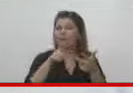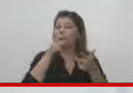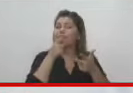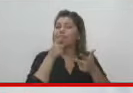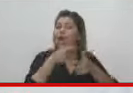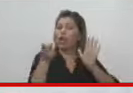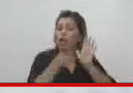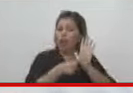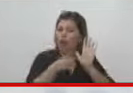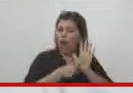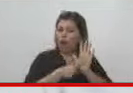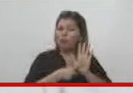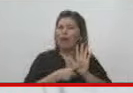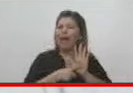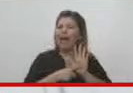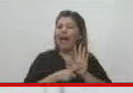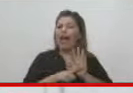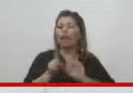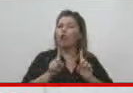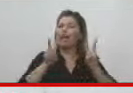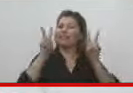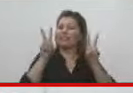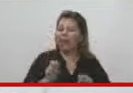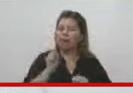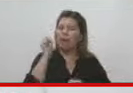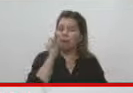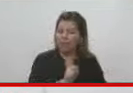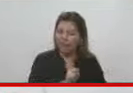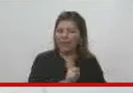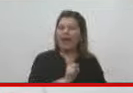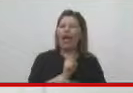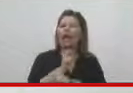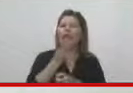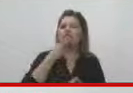regulen materia penal, tributaria, electoral